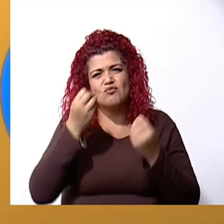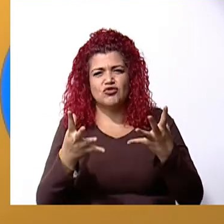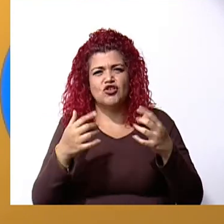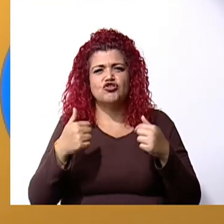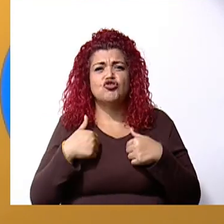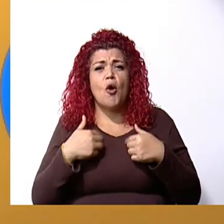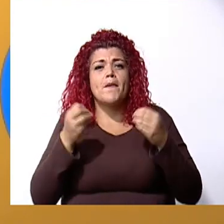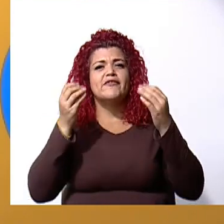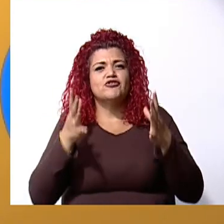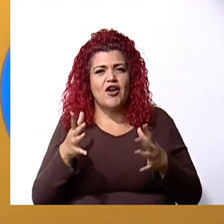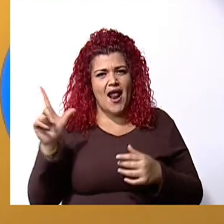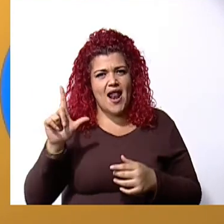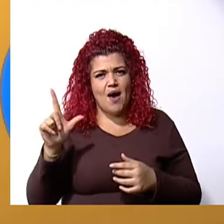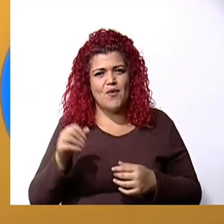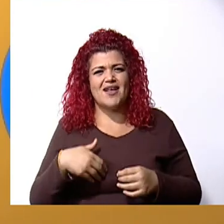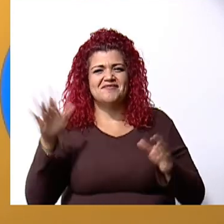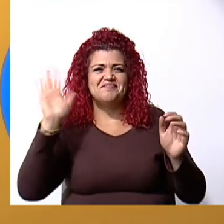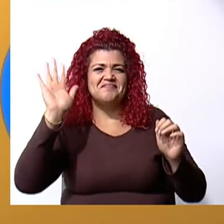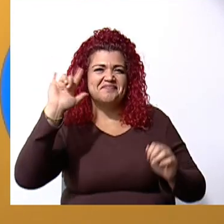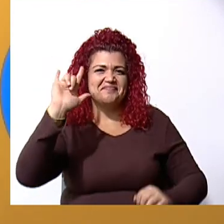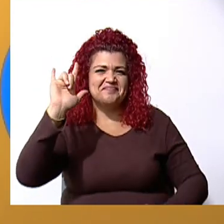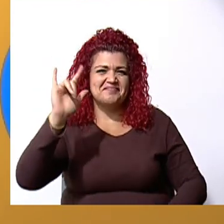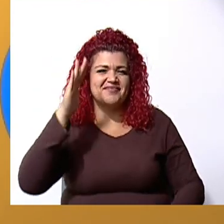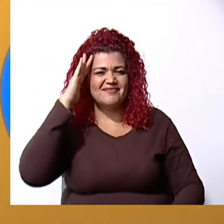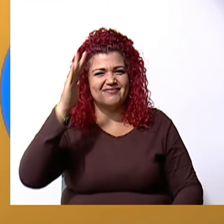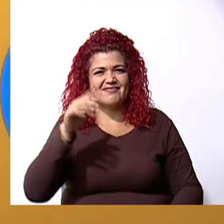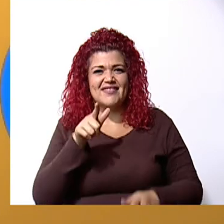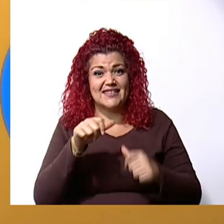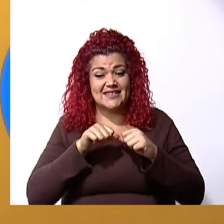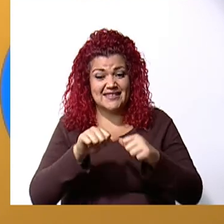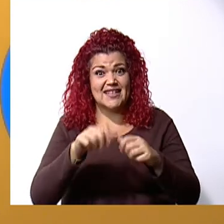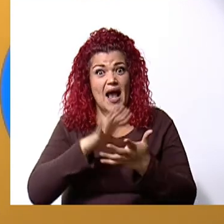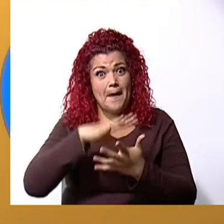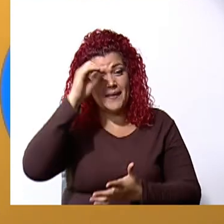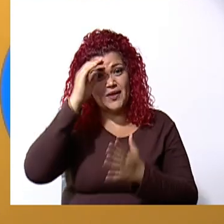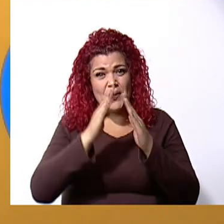Laura Salazar y me despido. Un beso. Sigan en sintonía de